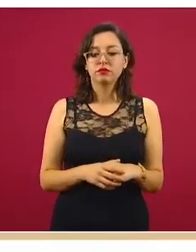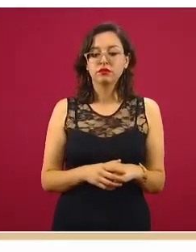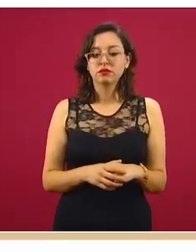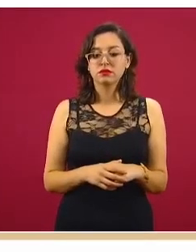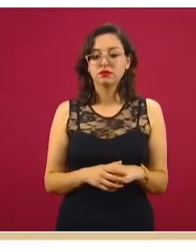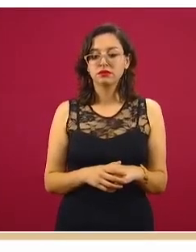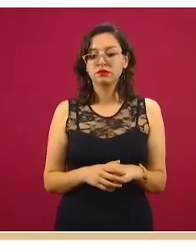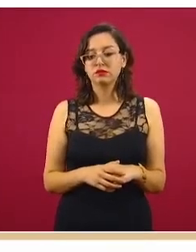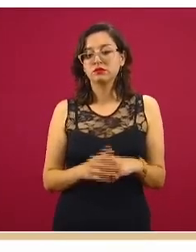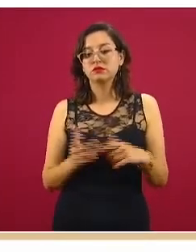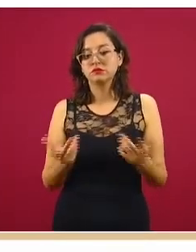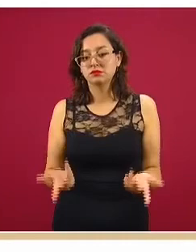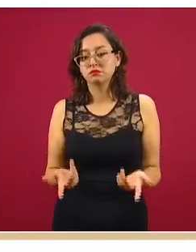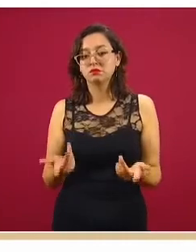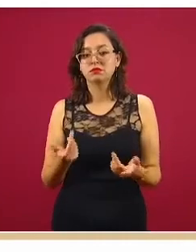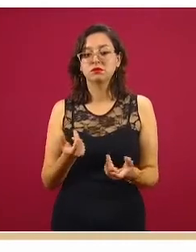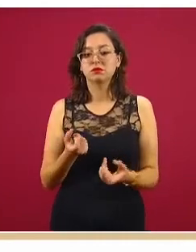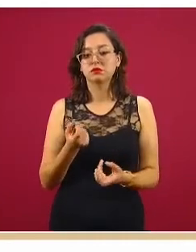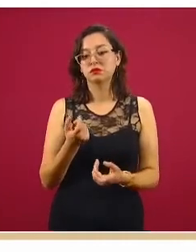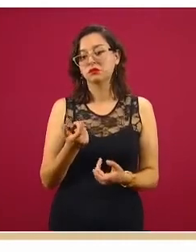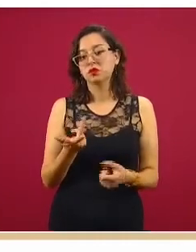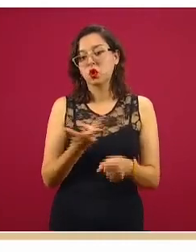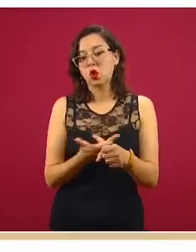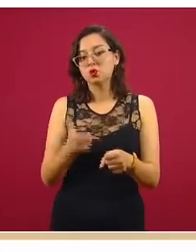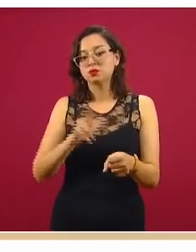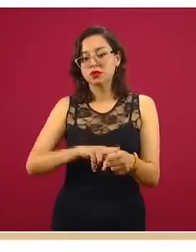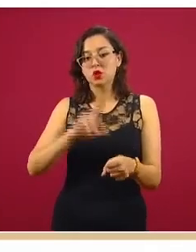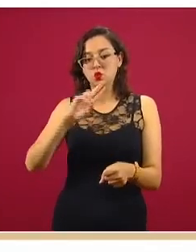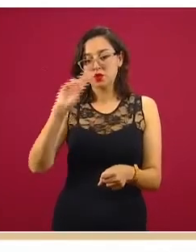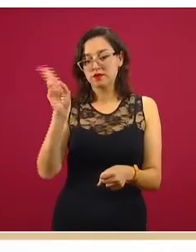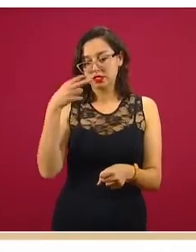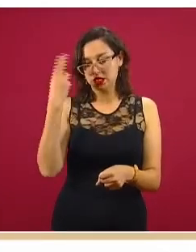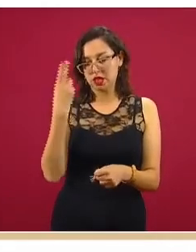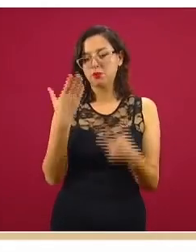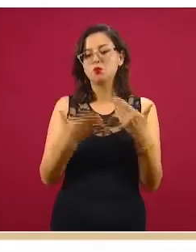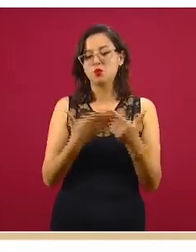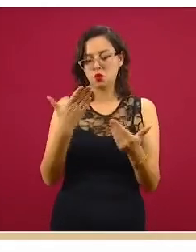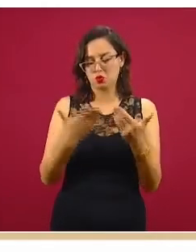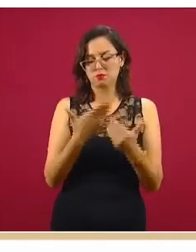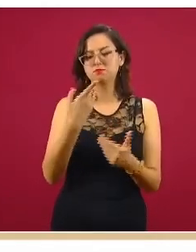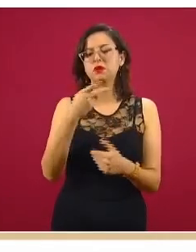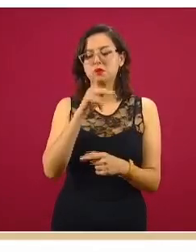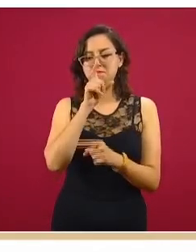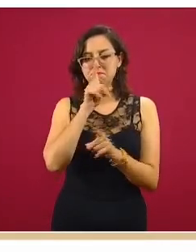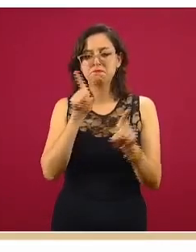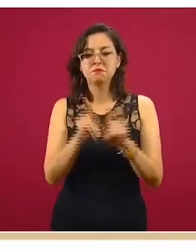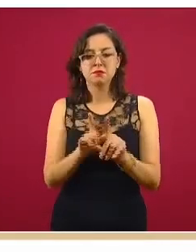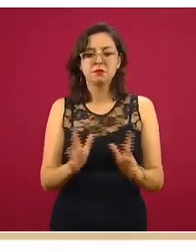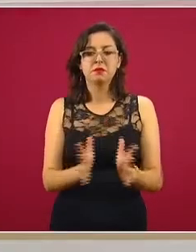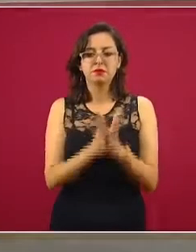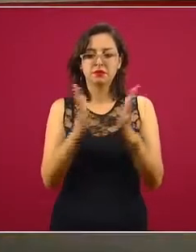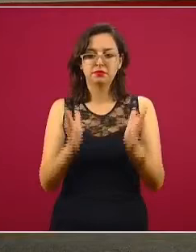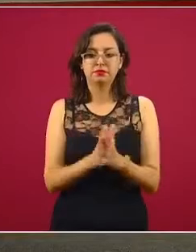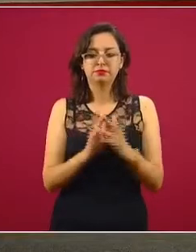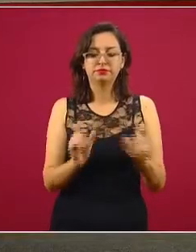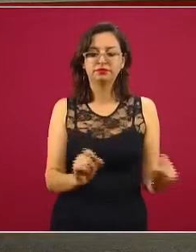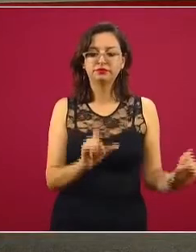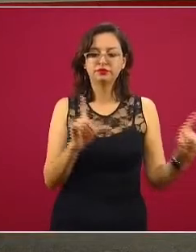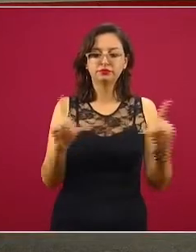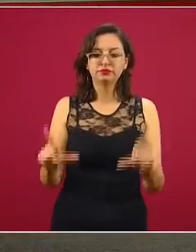son menores en cantidad, hospitales universitarios, que también participan en este proceso. La siguiente.